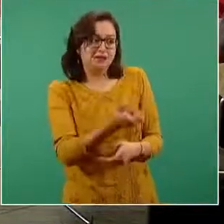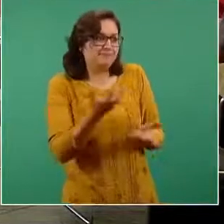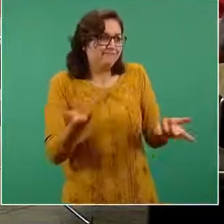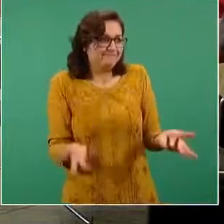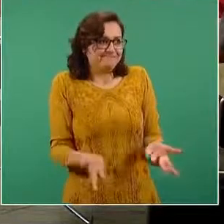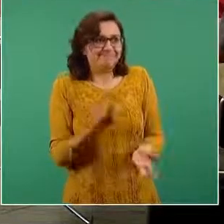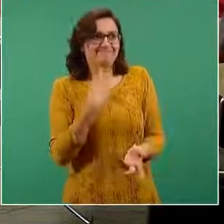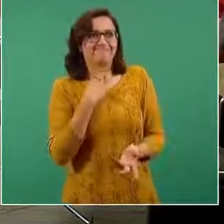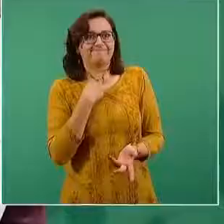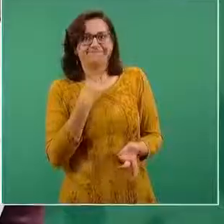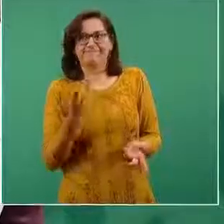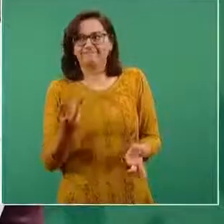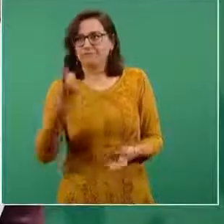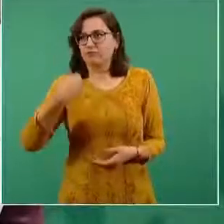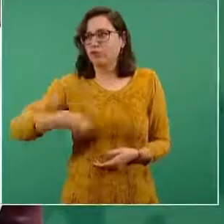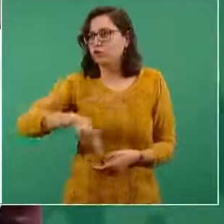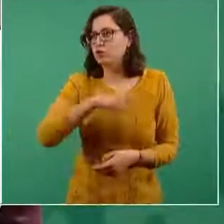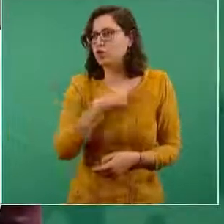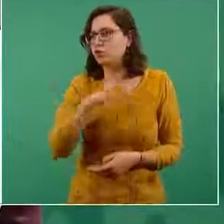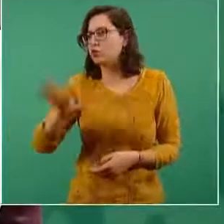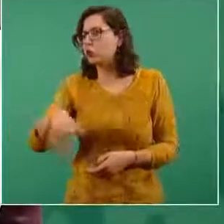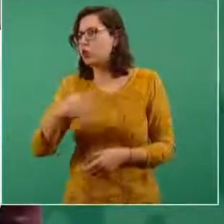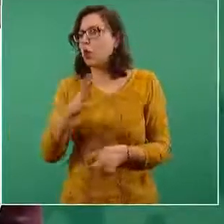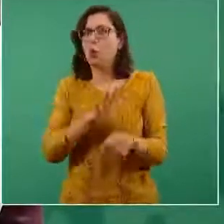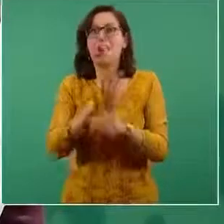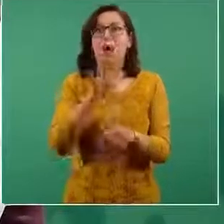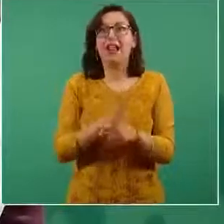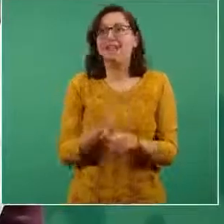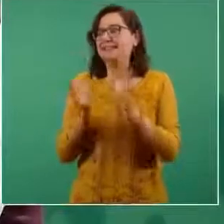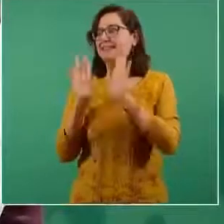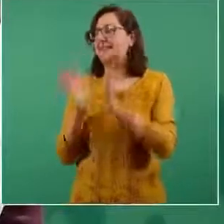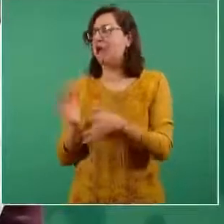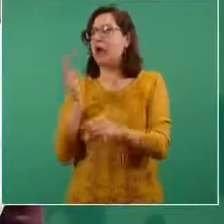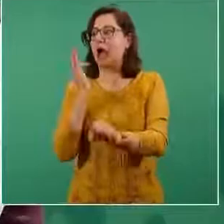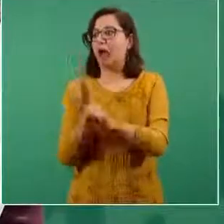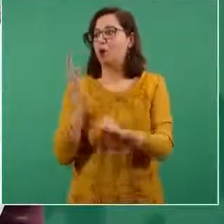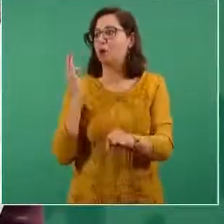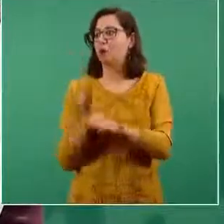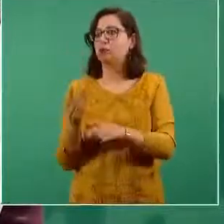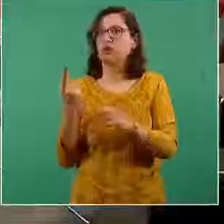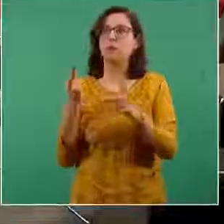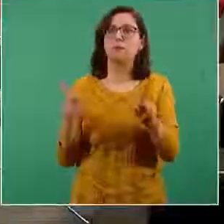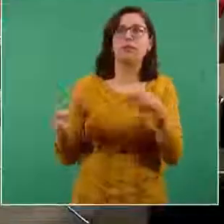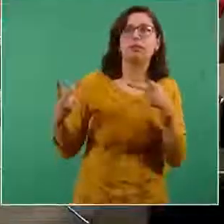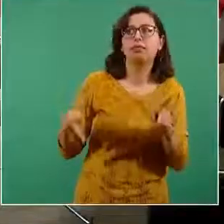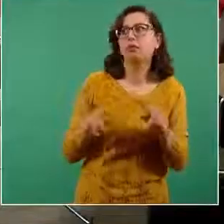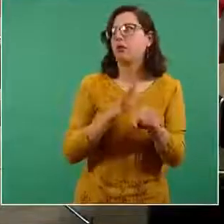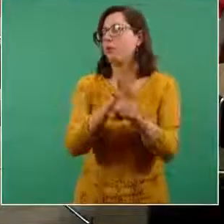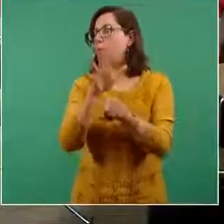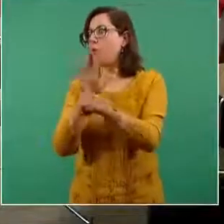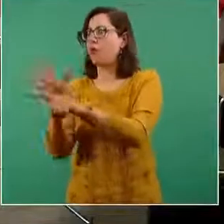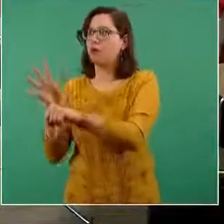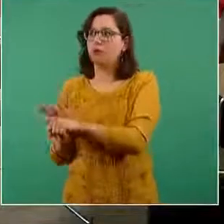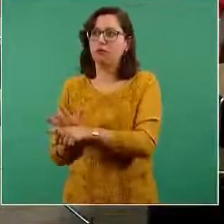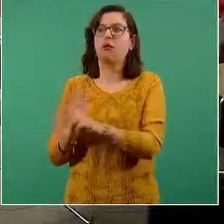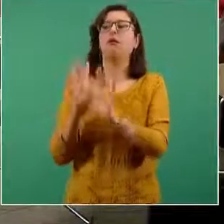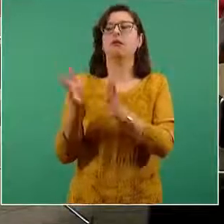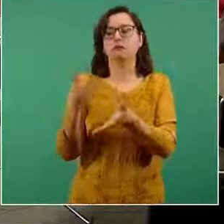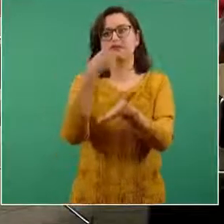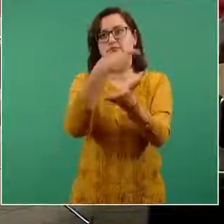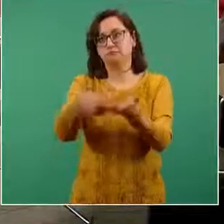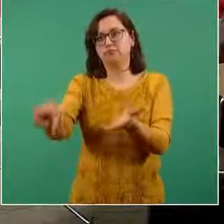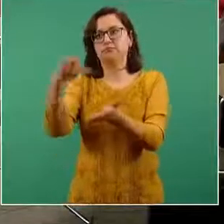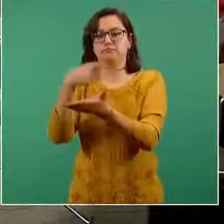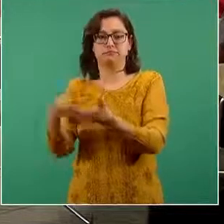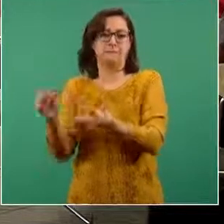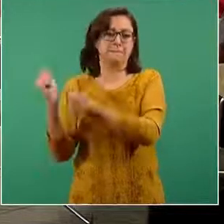que tendrán la producción lo más cercana posible, ¿no? Obviamente para poder tener la suficiente cantidad de vacuna que nos